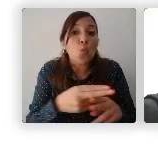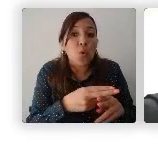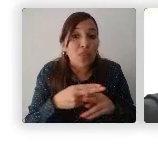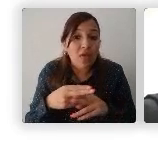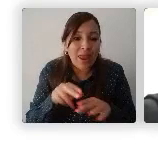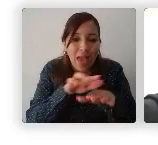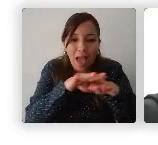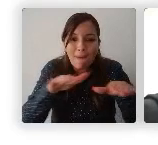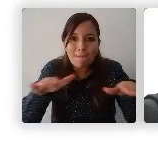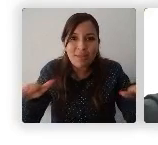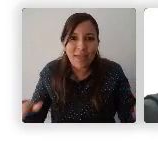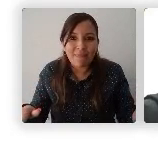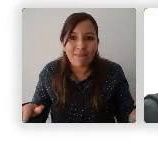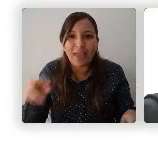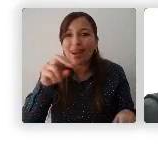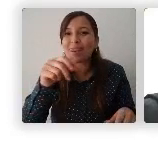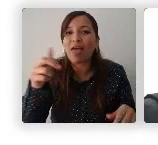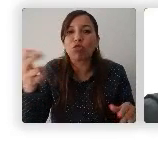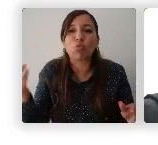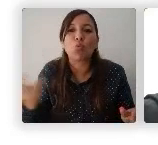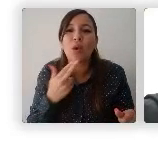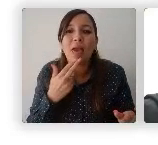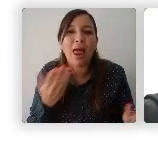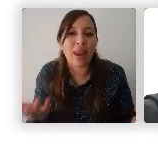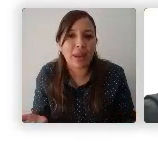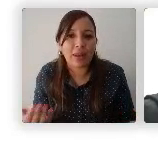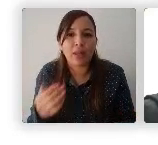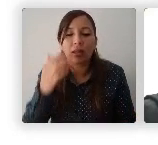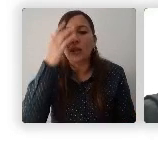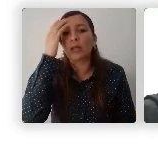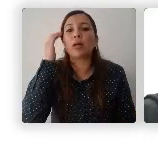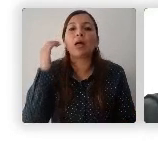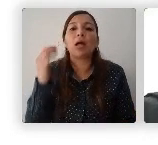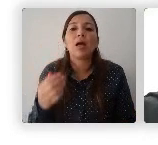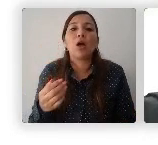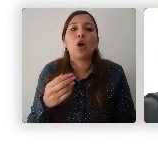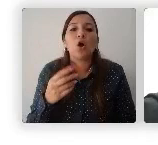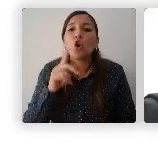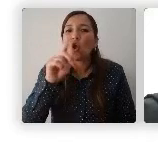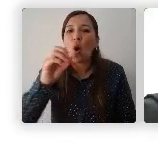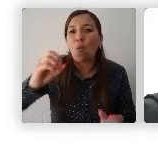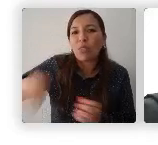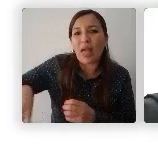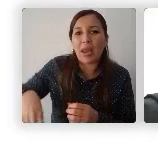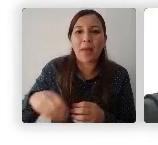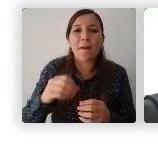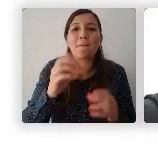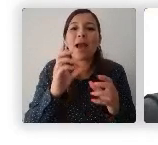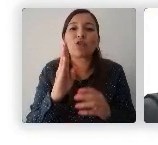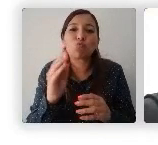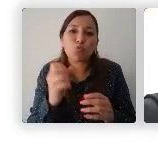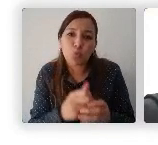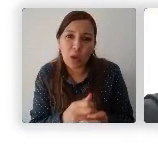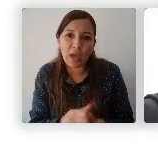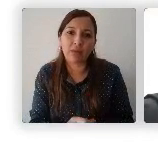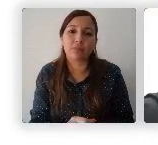natural, ¿no? En cada uno de ellos. El tema del manejo de los residuos sólidos, ¿no? Es muy importante, ¿no? Saber que los